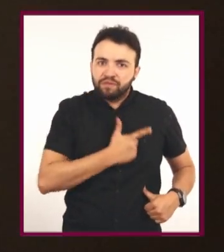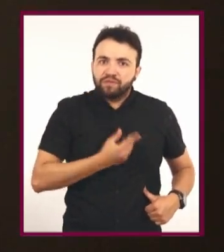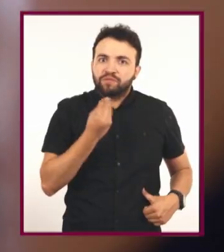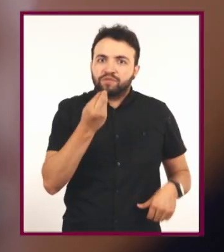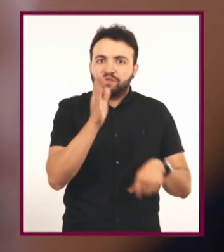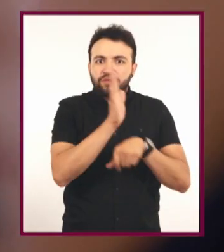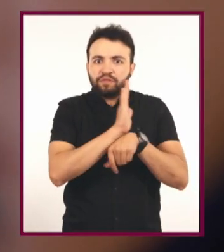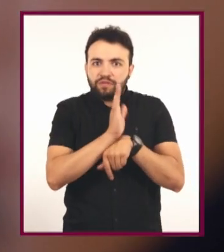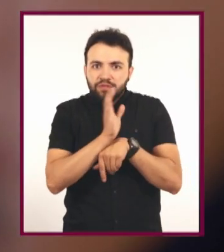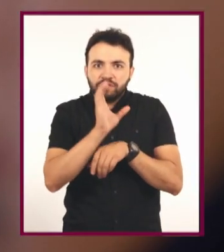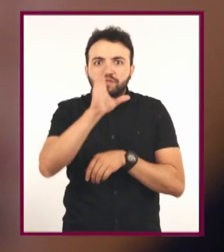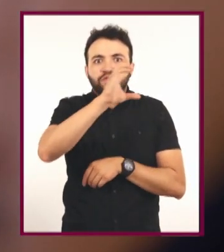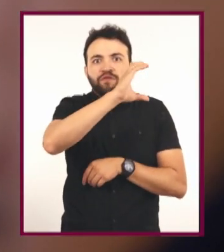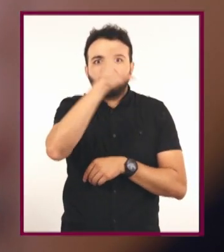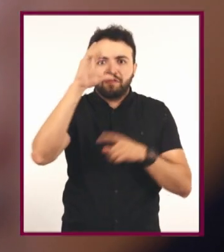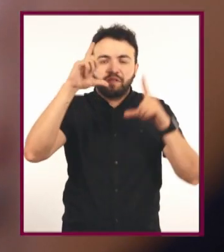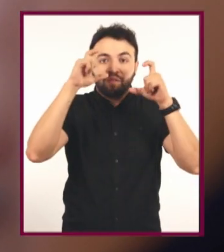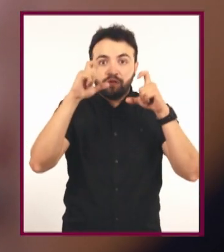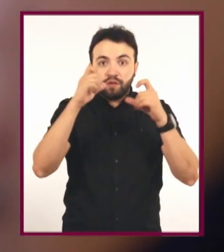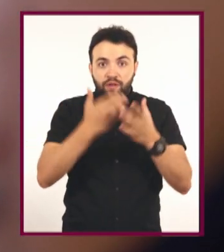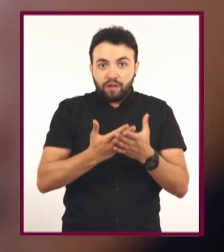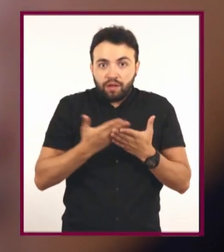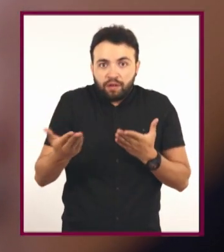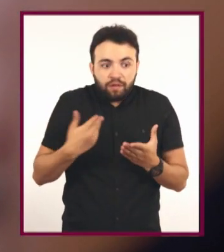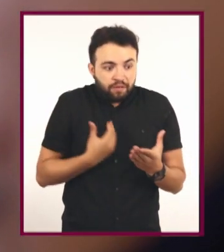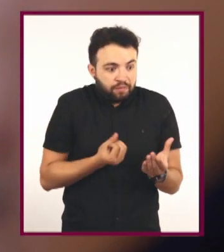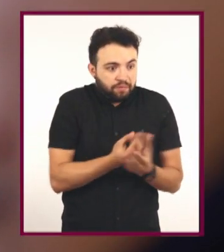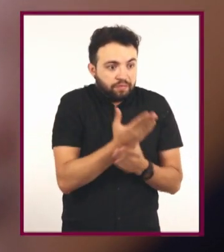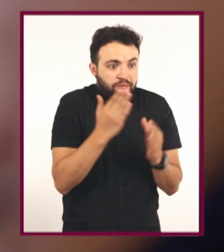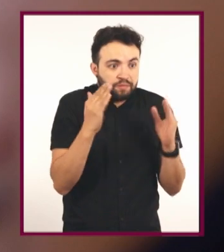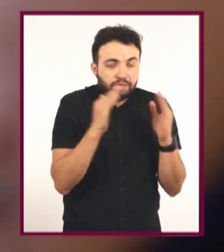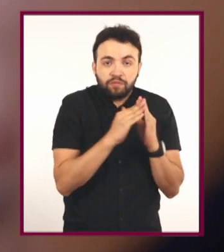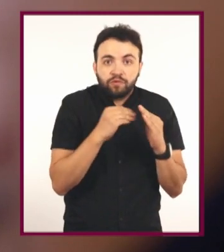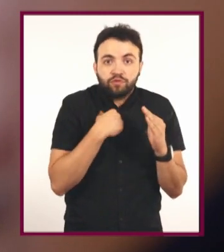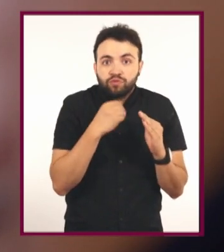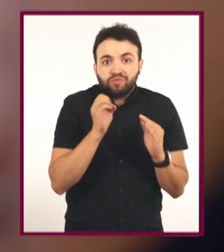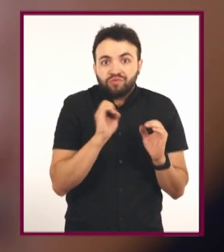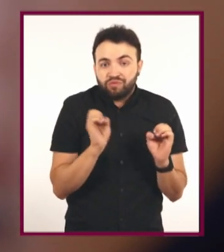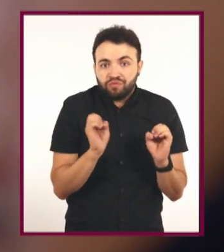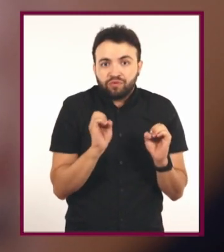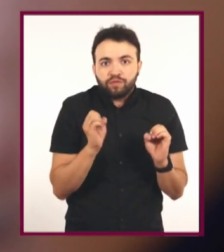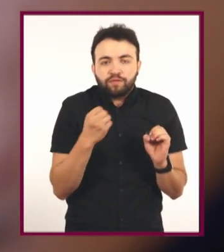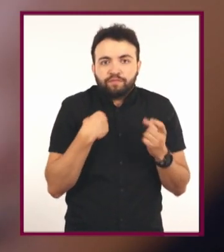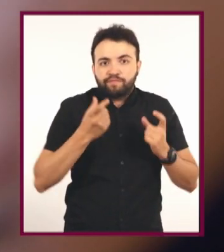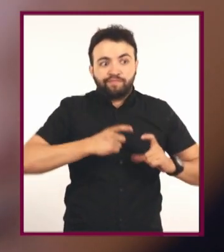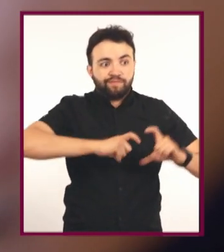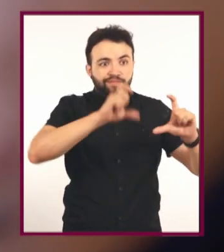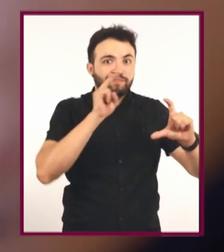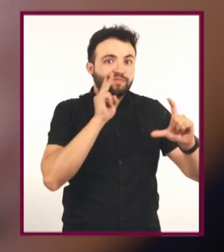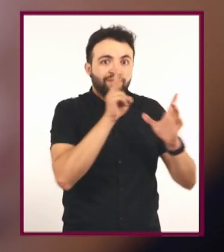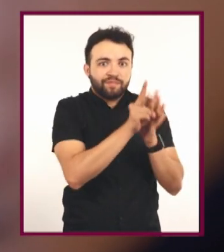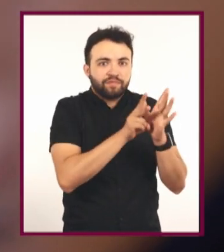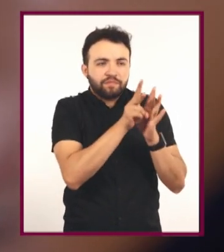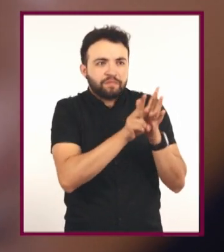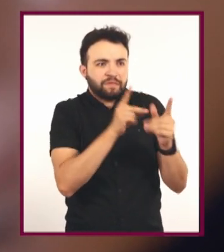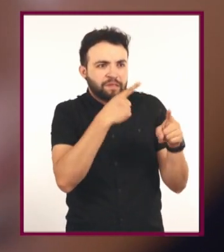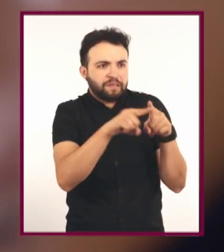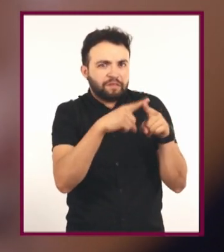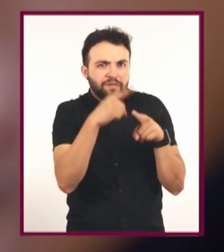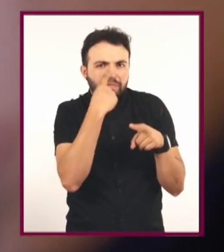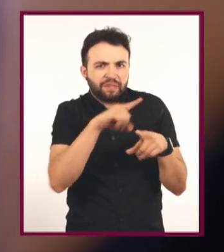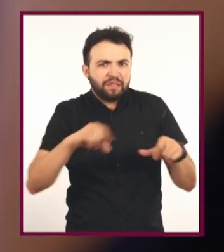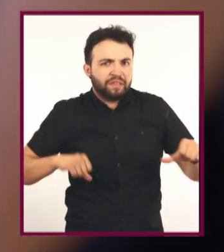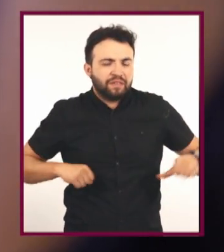personajes. También me gusta mucho el cine y tomar fotos. Ahora que no podemos salir de casa, he estado viendo varios tutoriales para